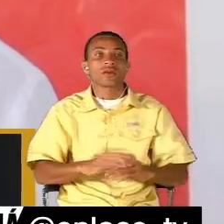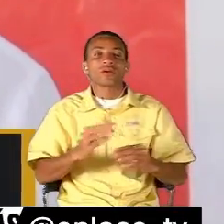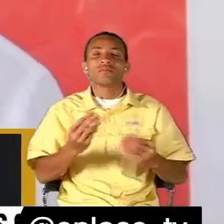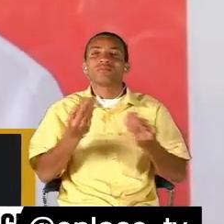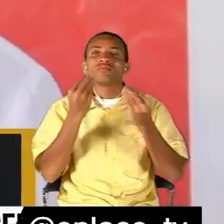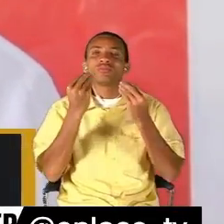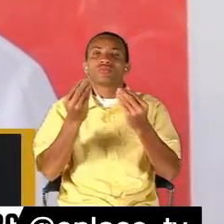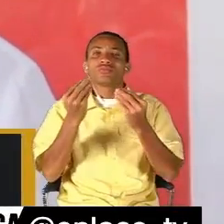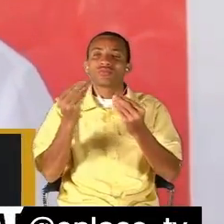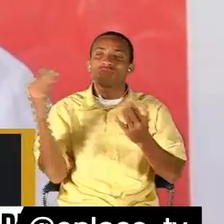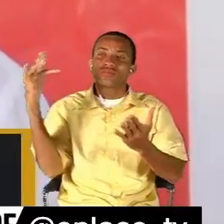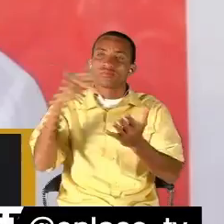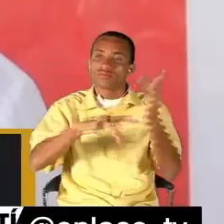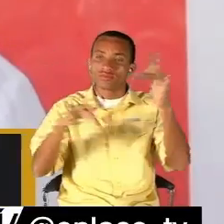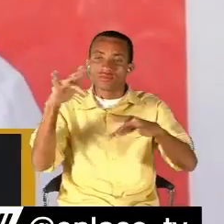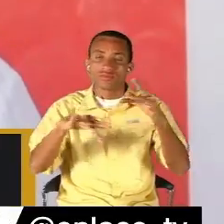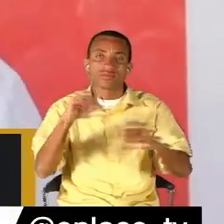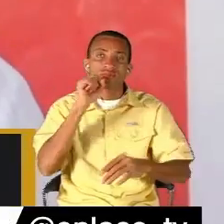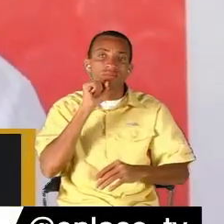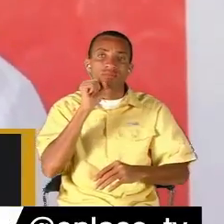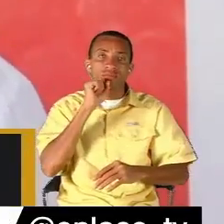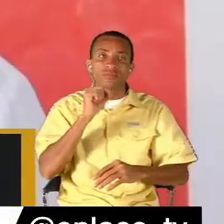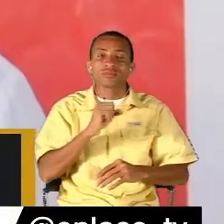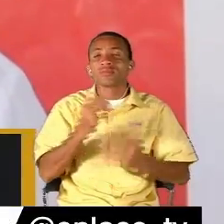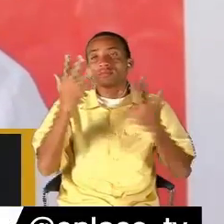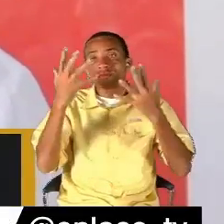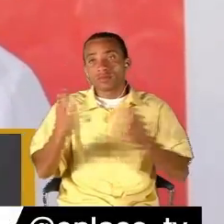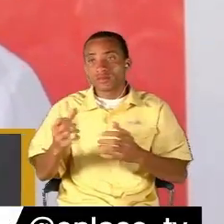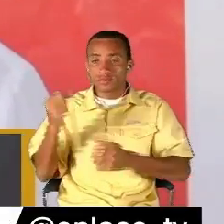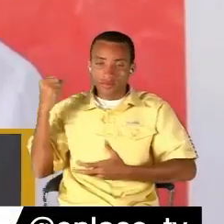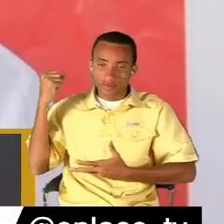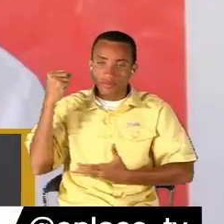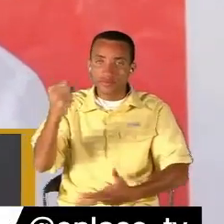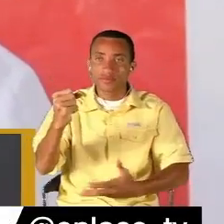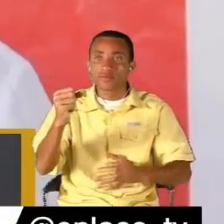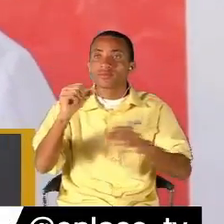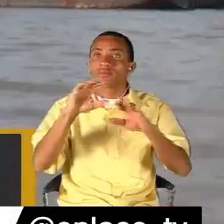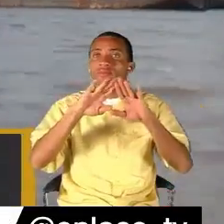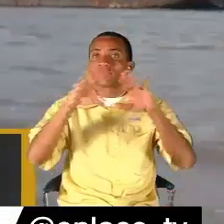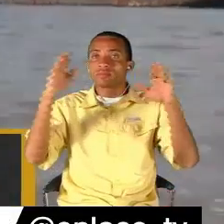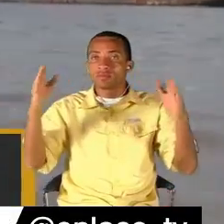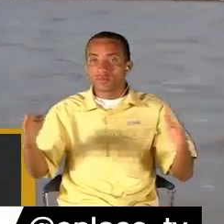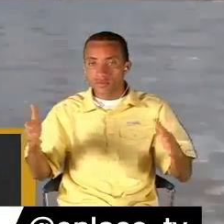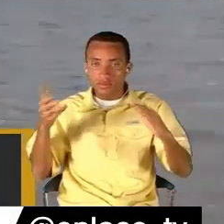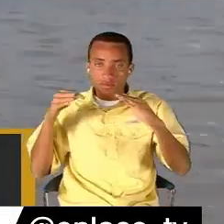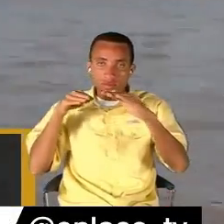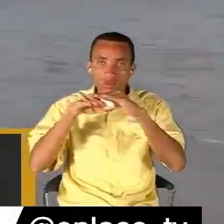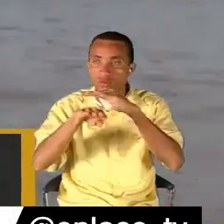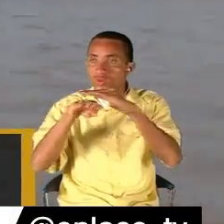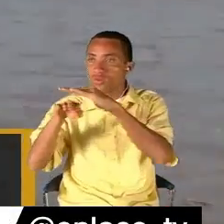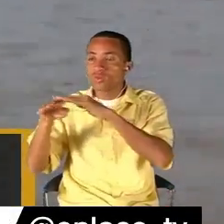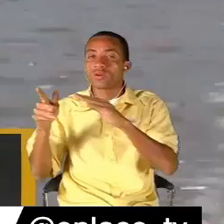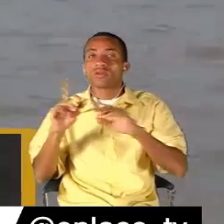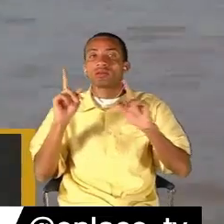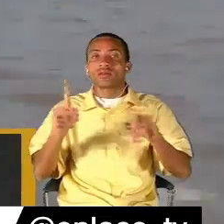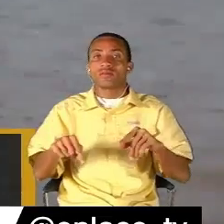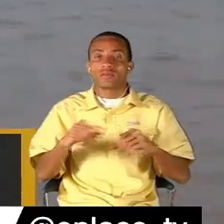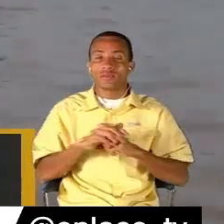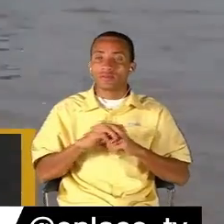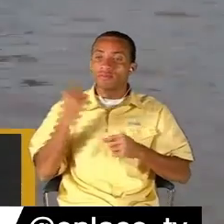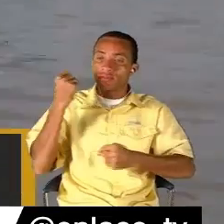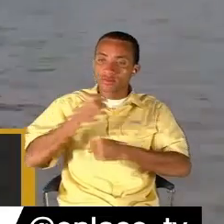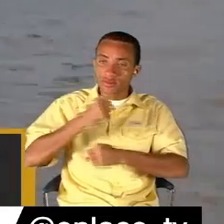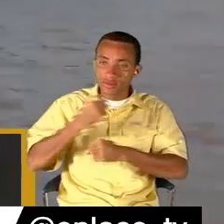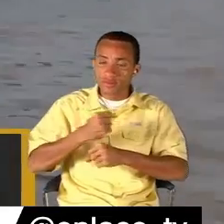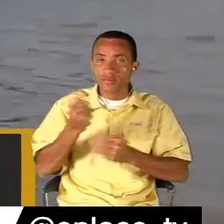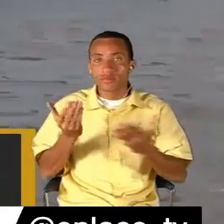Barranca Bermeja de la mano de la inversión que estamos haciendo nosotros. Otros quieren invertir en bodegas, generar empleo, generar desarrollo, poner centros productivos, generar valor agregado,